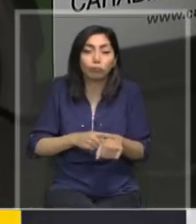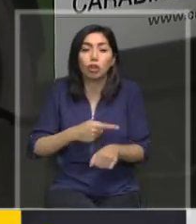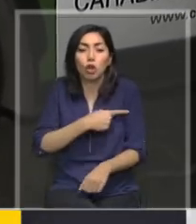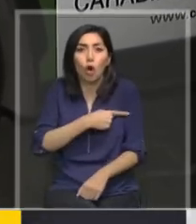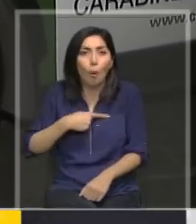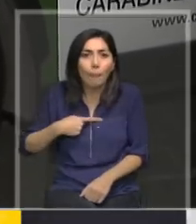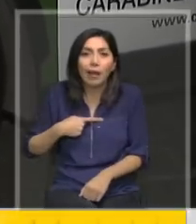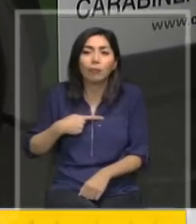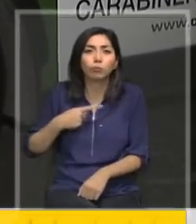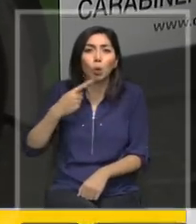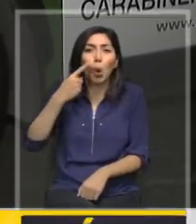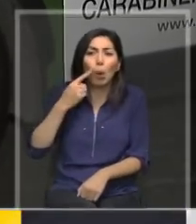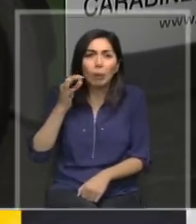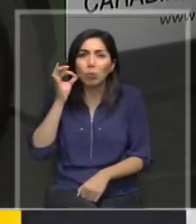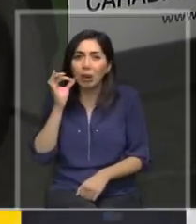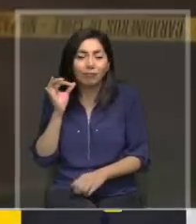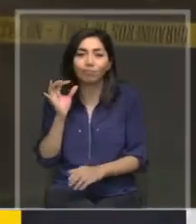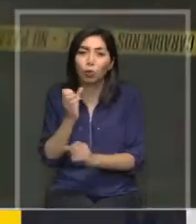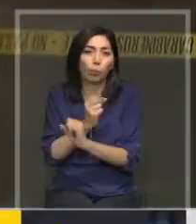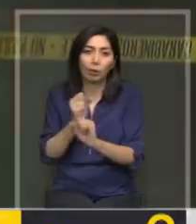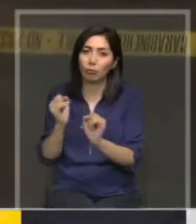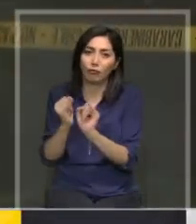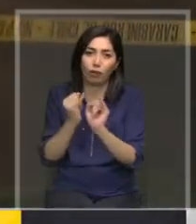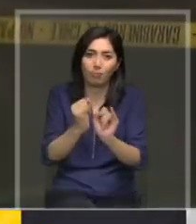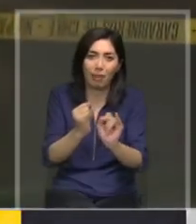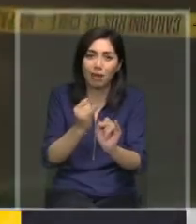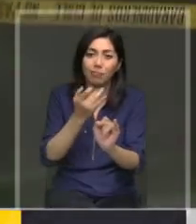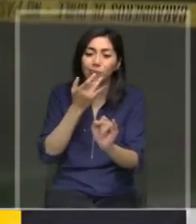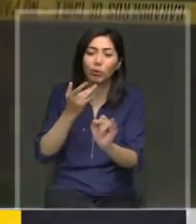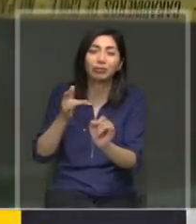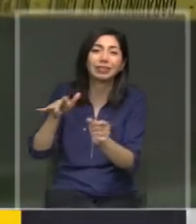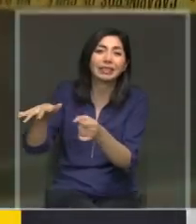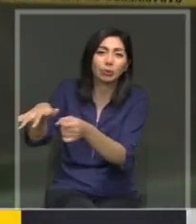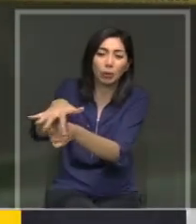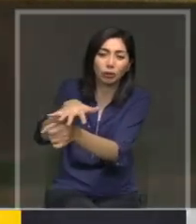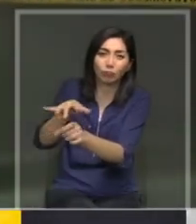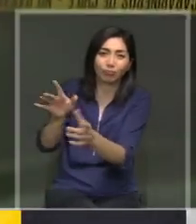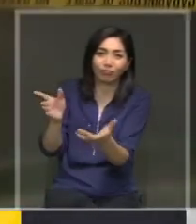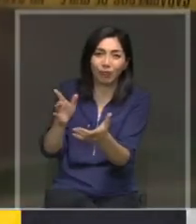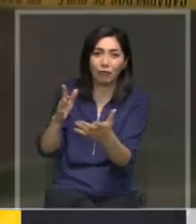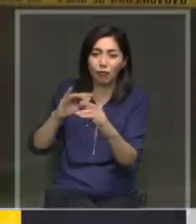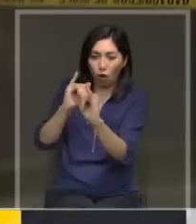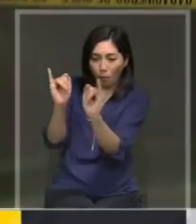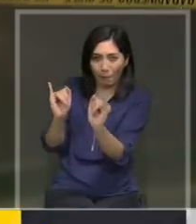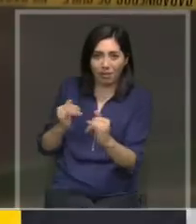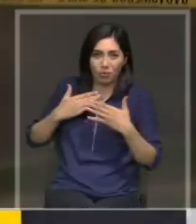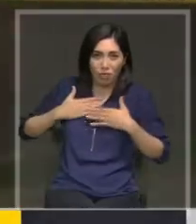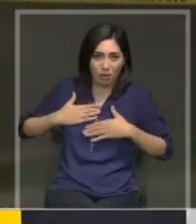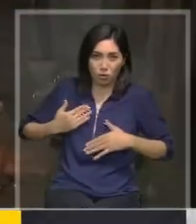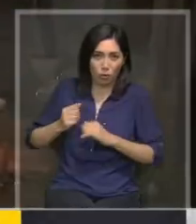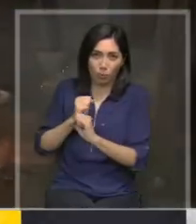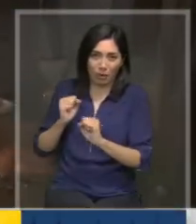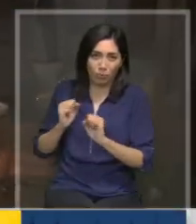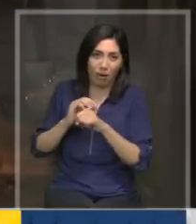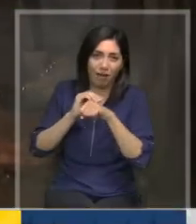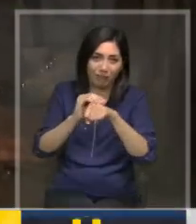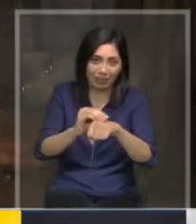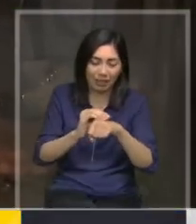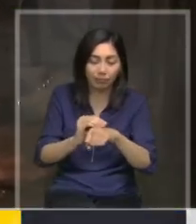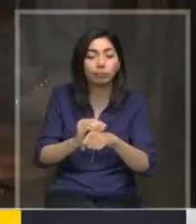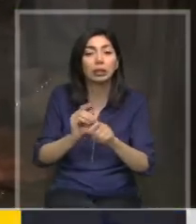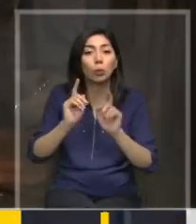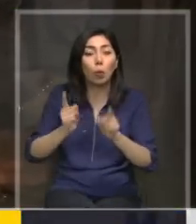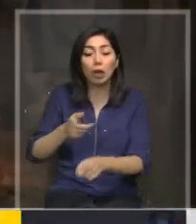sexo, ni nada, debido a las condiciones naturales en las que se encuentra el sitio del suceso y la posición del cadáver. Aunque ocurran estos hechos, nosotros doblegamos nuestros